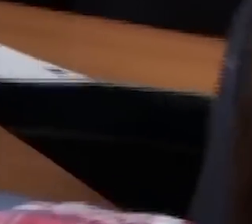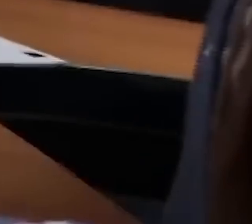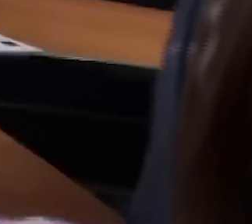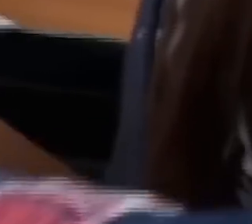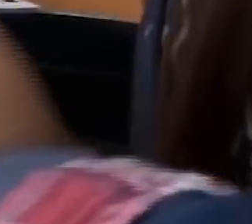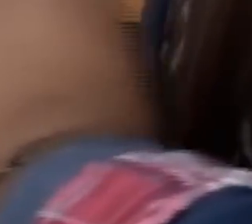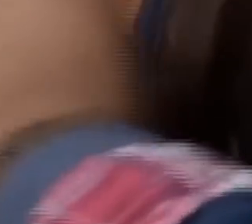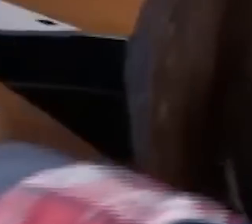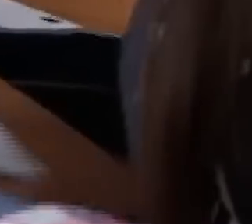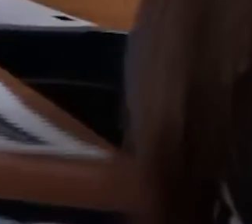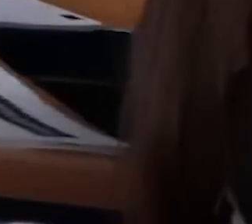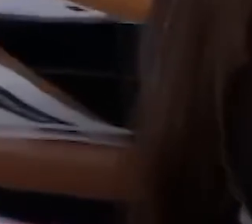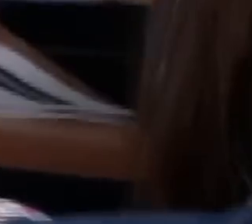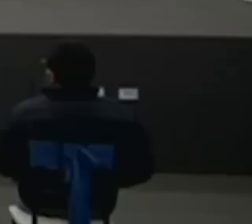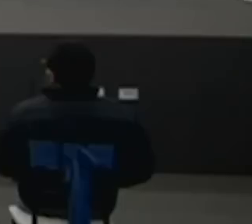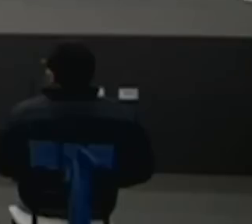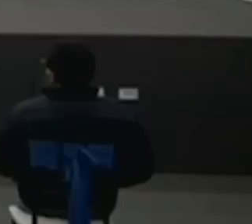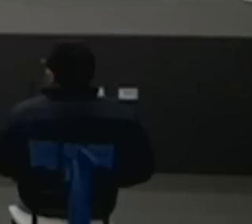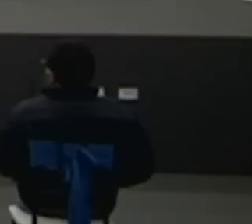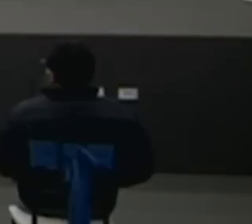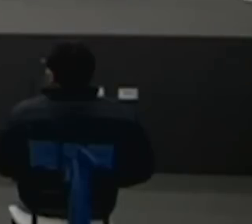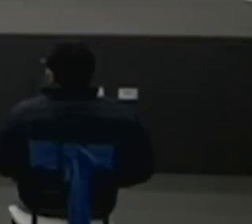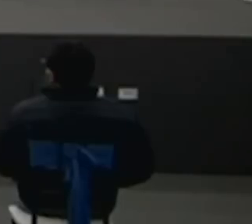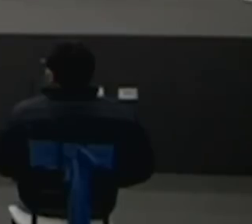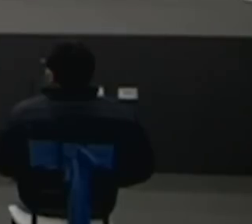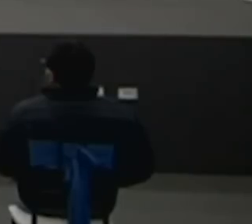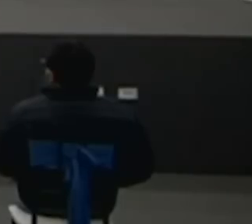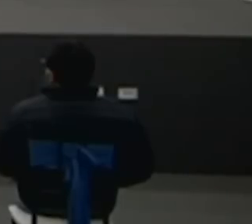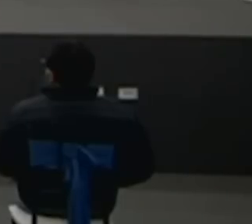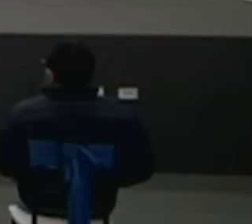electoral de la primera vuelta, que fue de